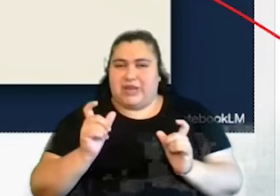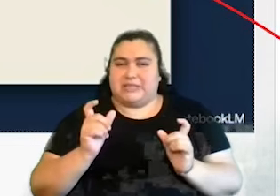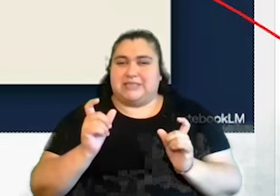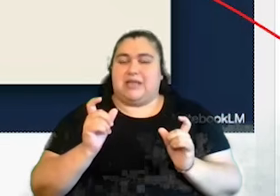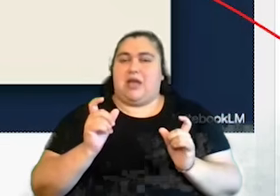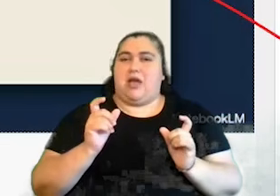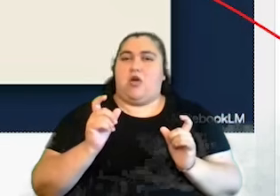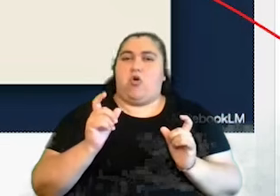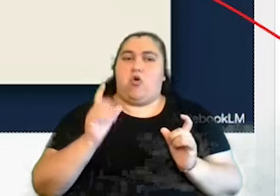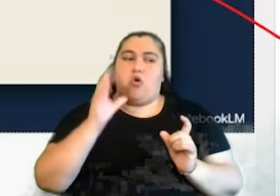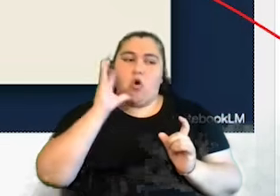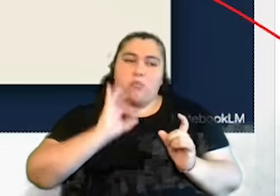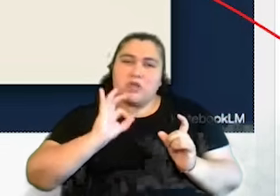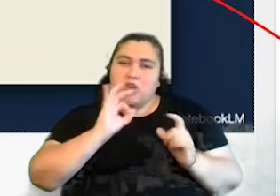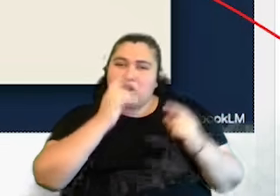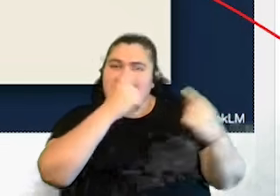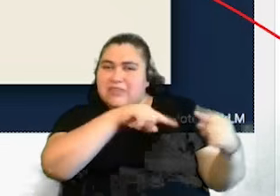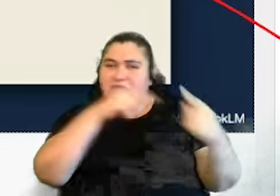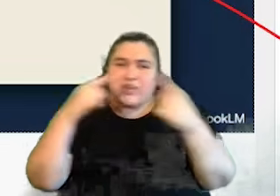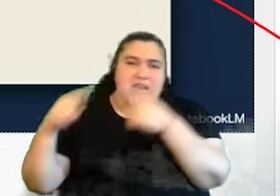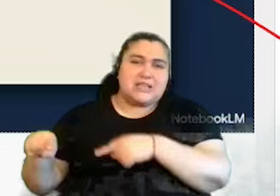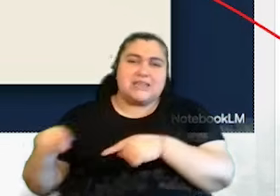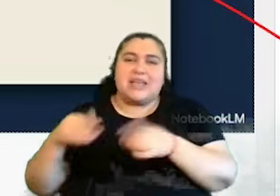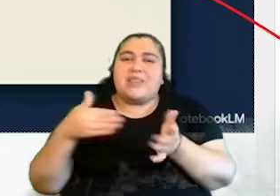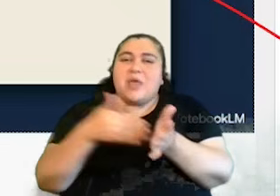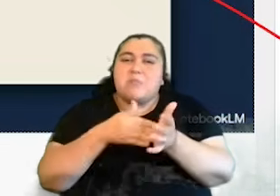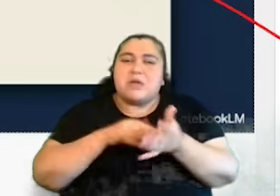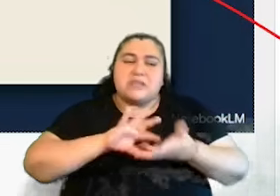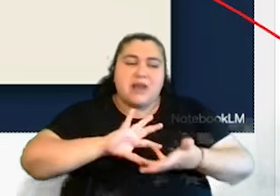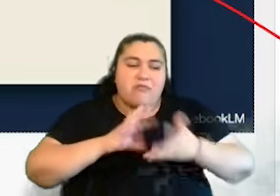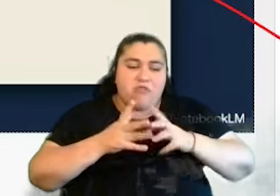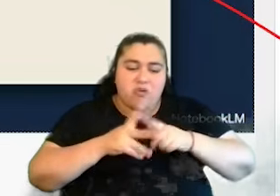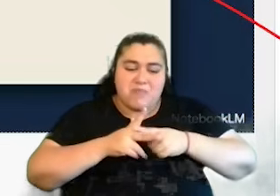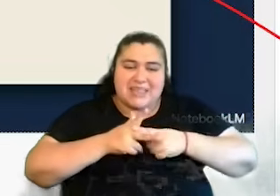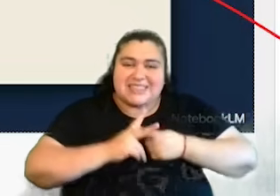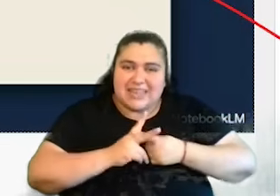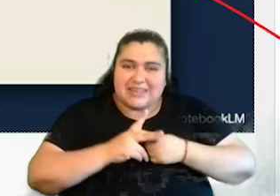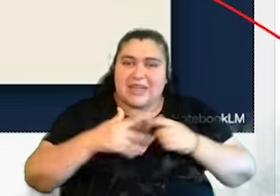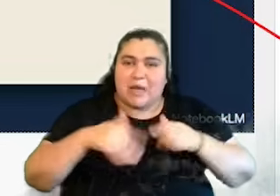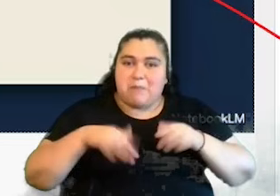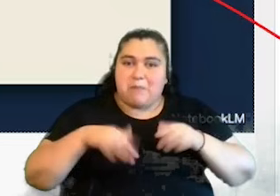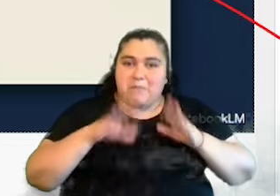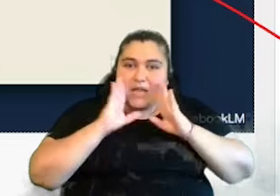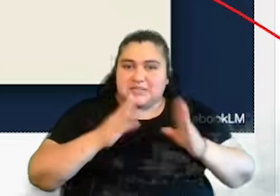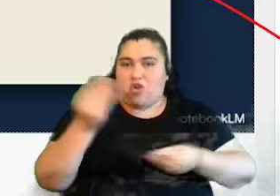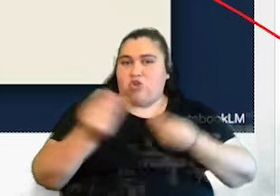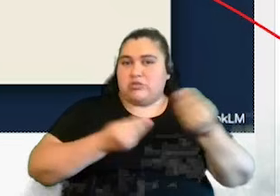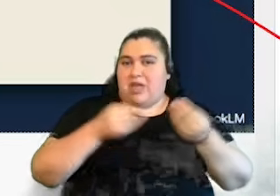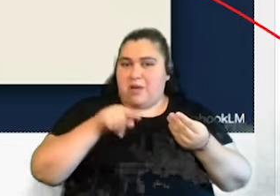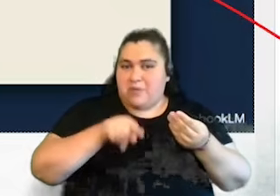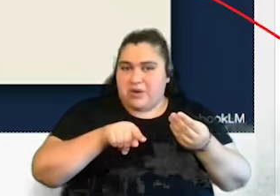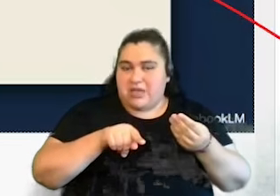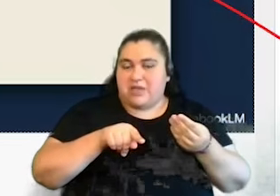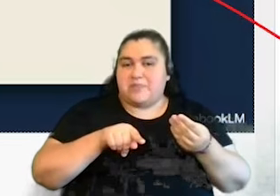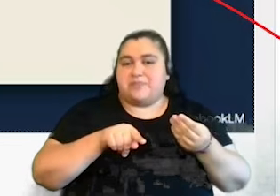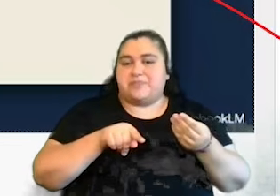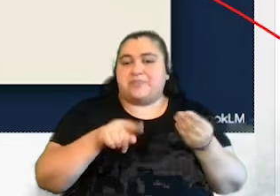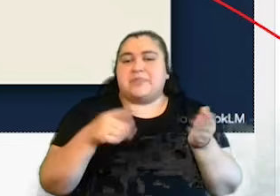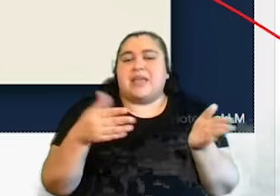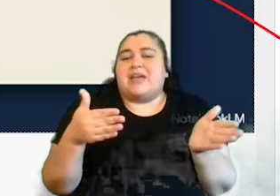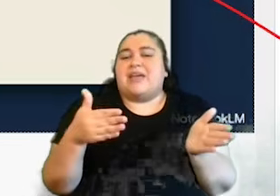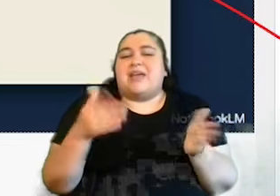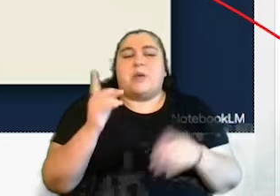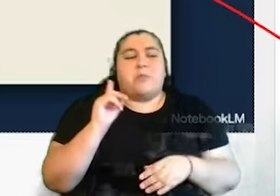criterio en cuanto a la técnica que se está aplicando, sobre todo en la técnica contable, pero que